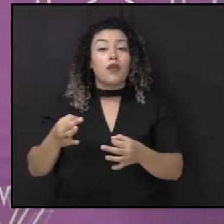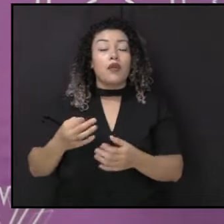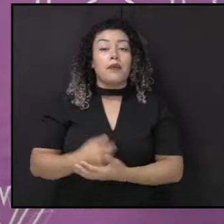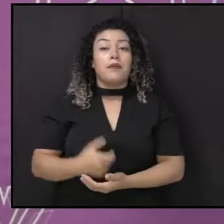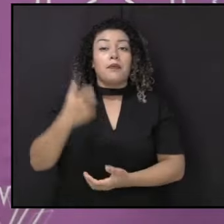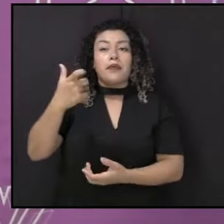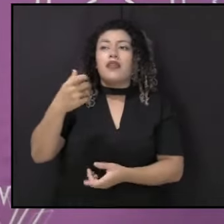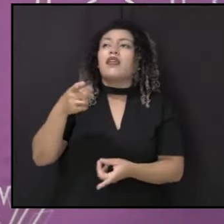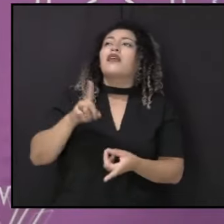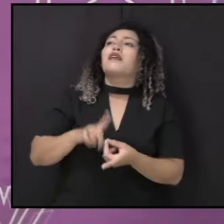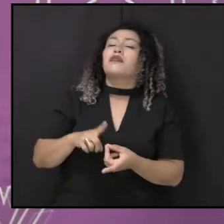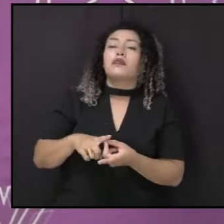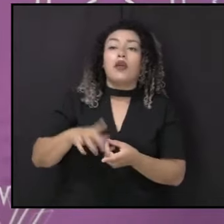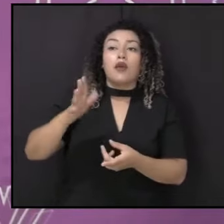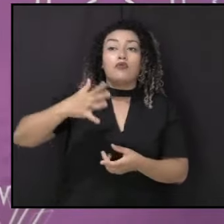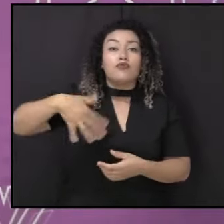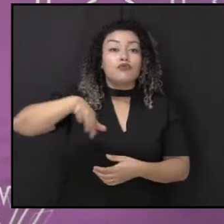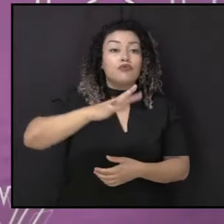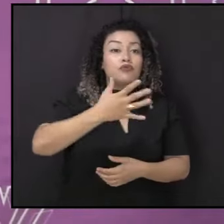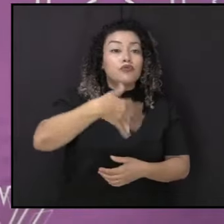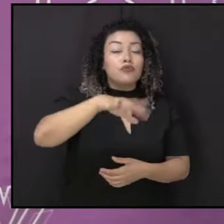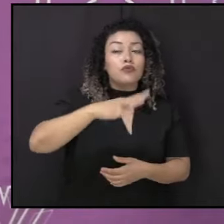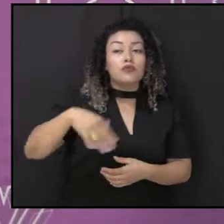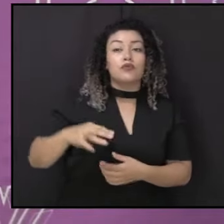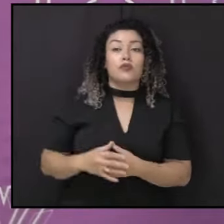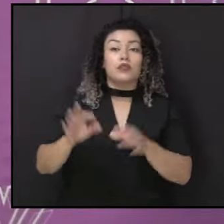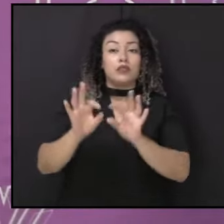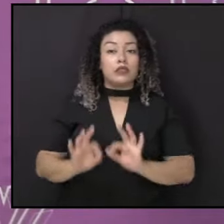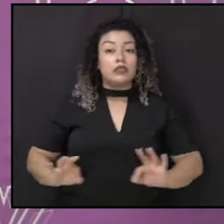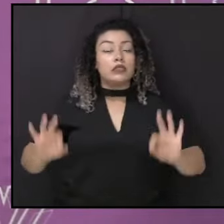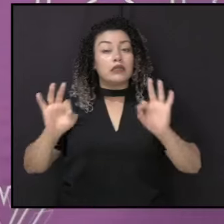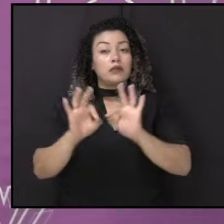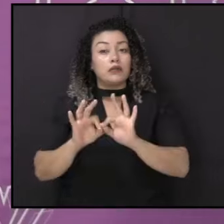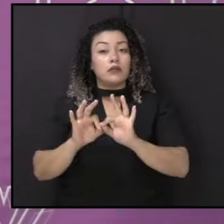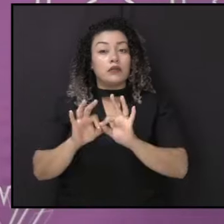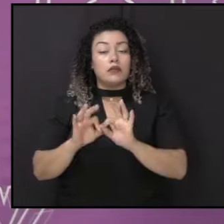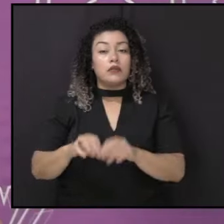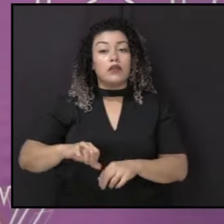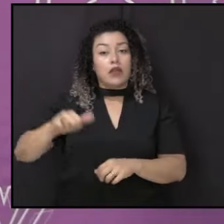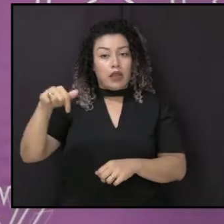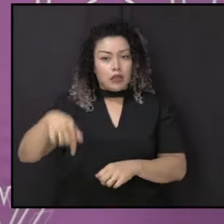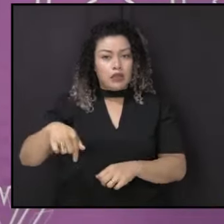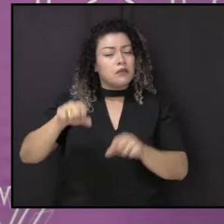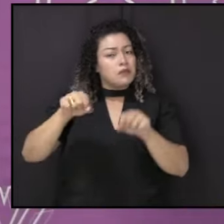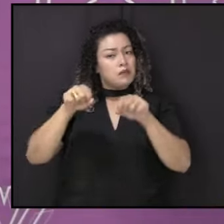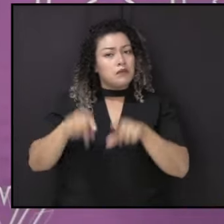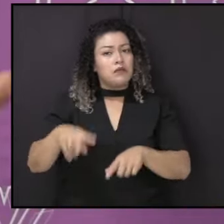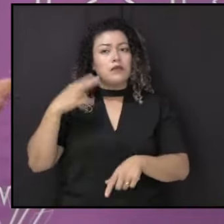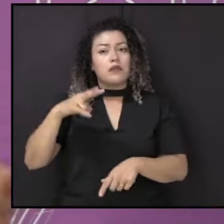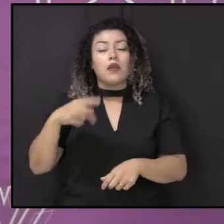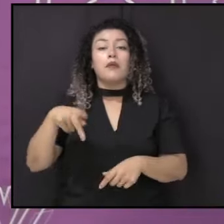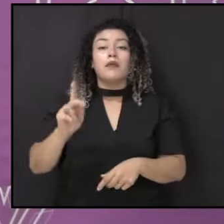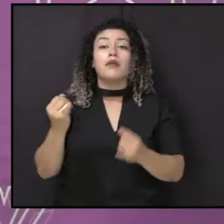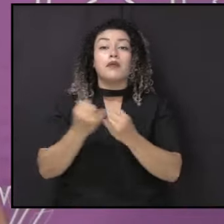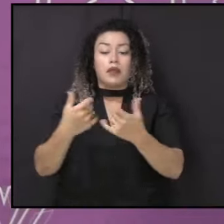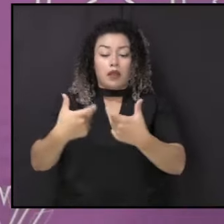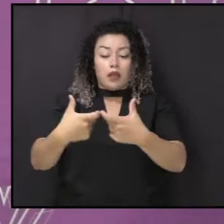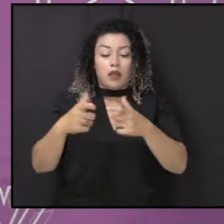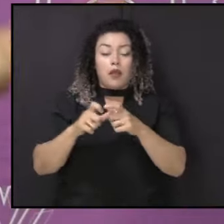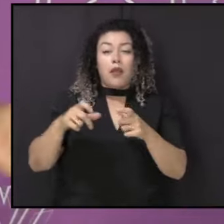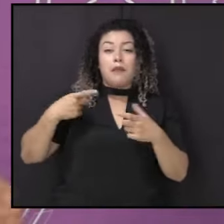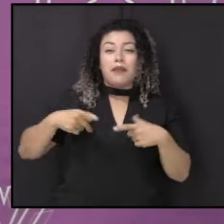es decir, vamos a buscar asignar presupuesto para este tipo de proyectos en nuestro distrito, pero también invitar a la sociedad civil